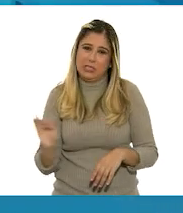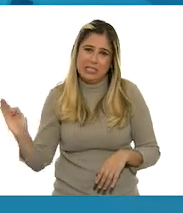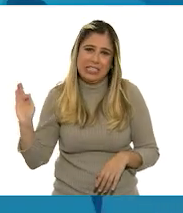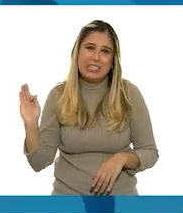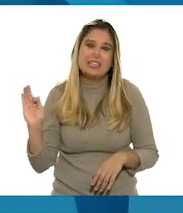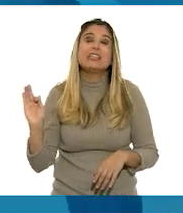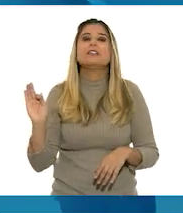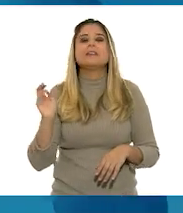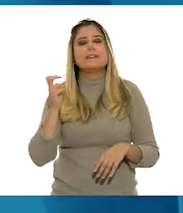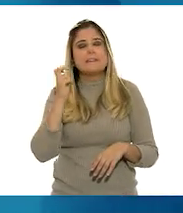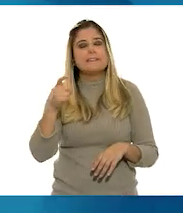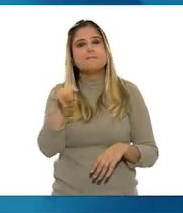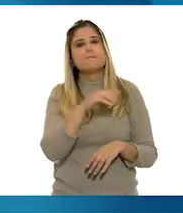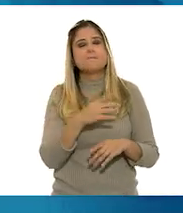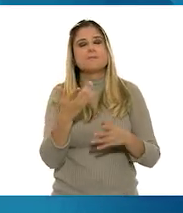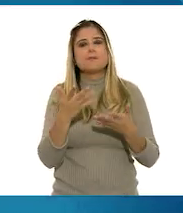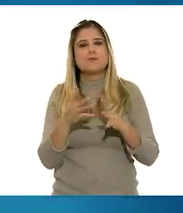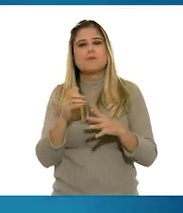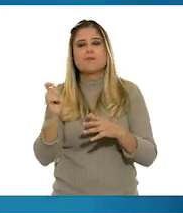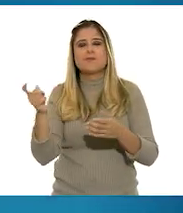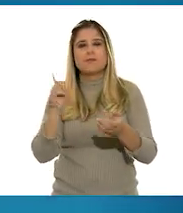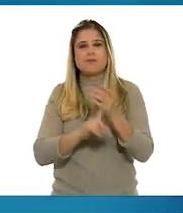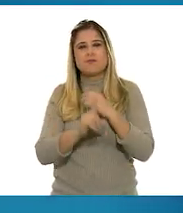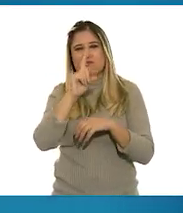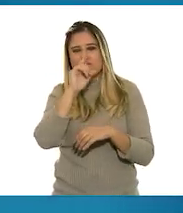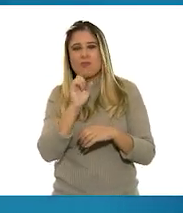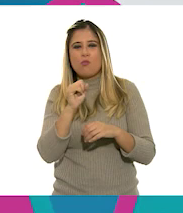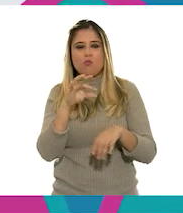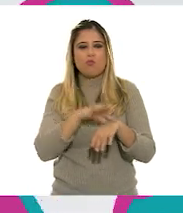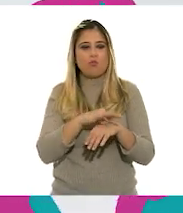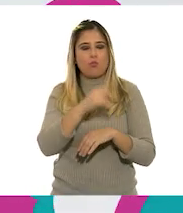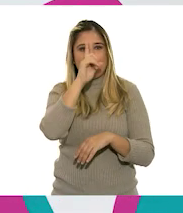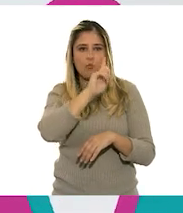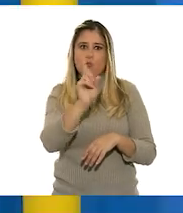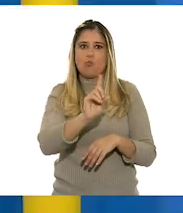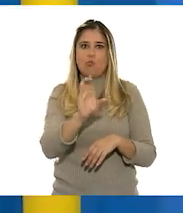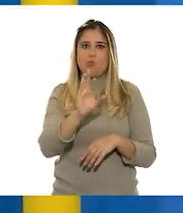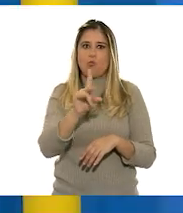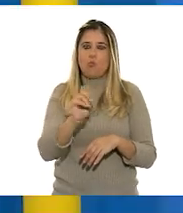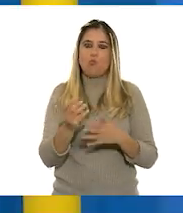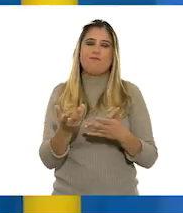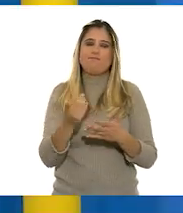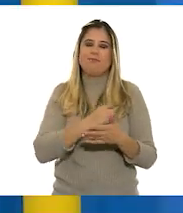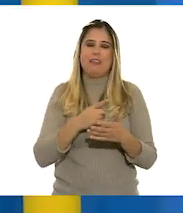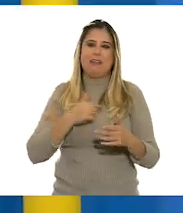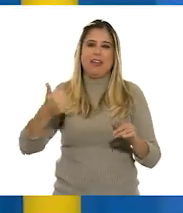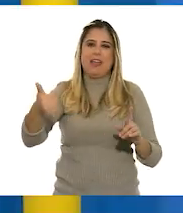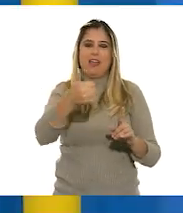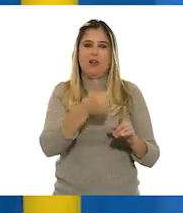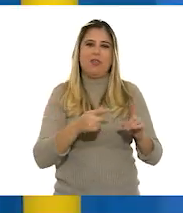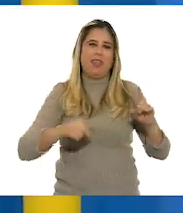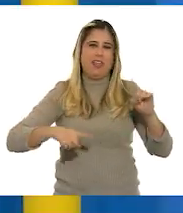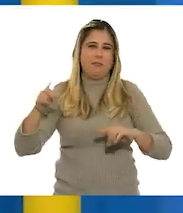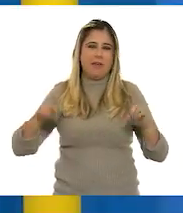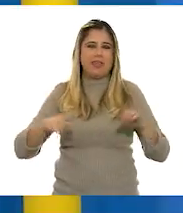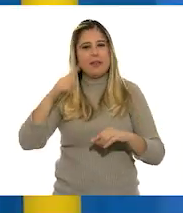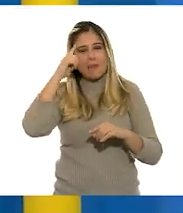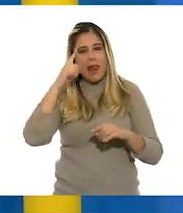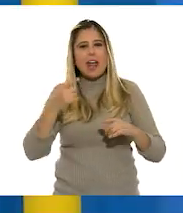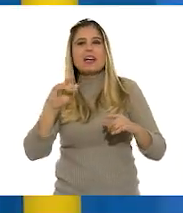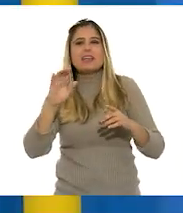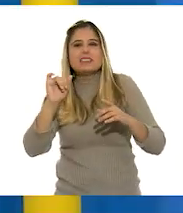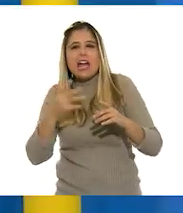particular ante ciertas condiciones médicas. Ah, muy bien. También debemos conocer cuáles son las temperaturas adecuadas cuando